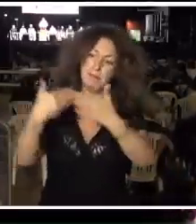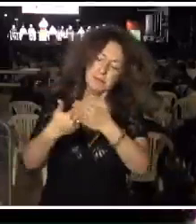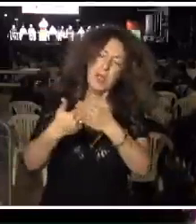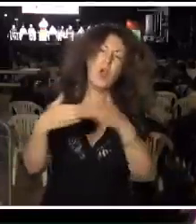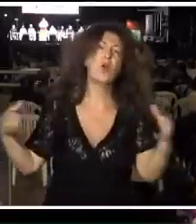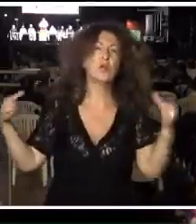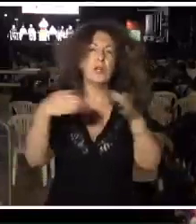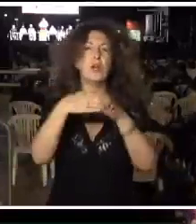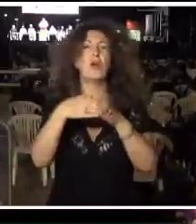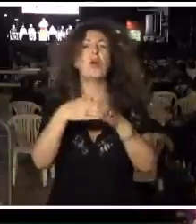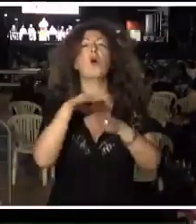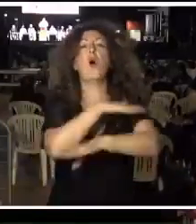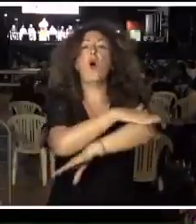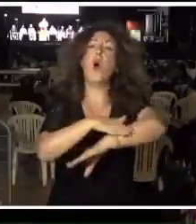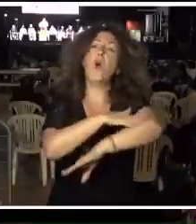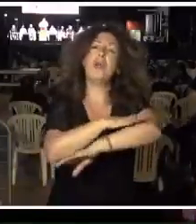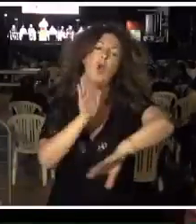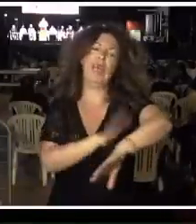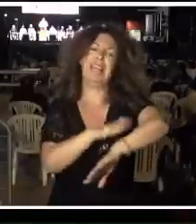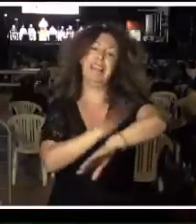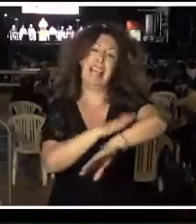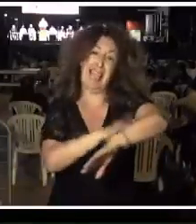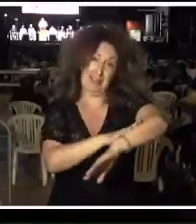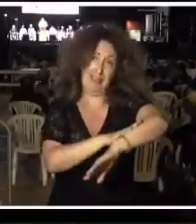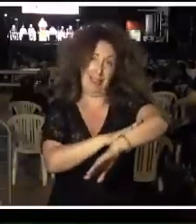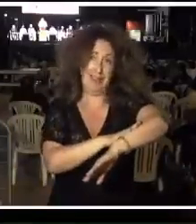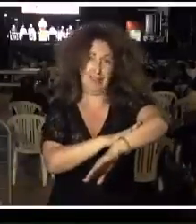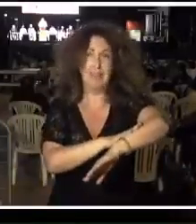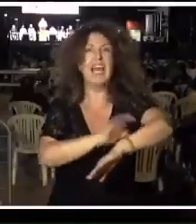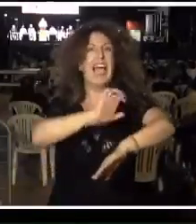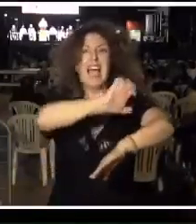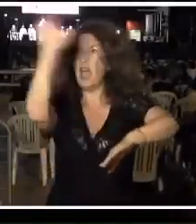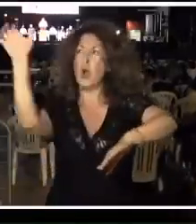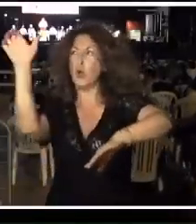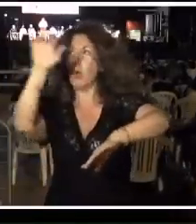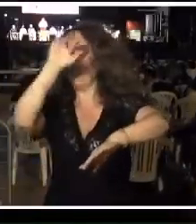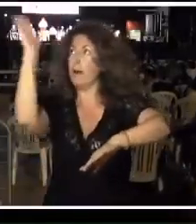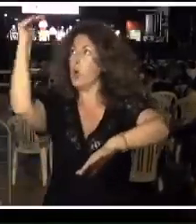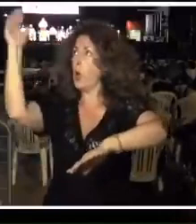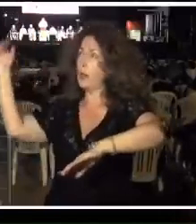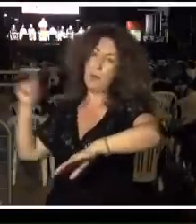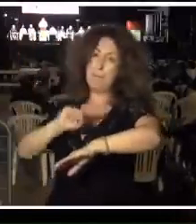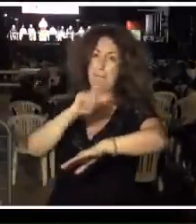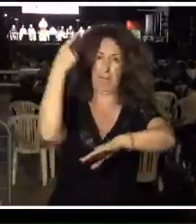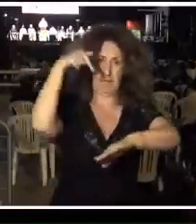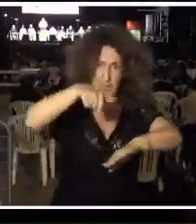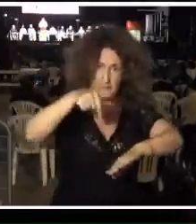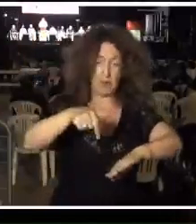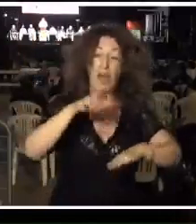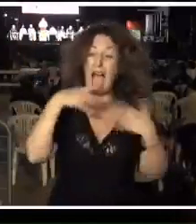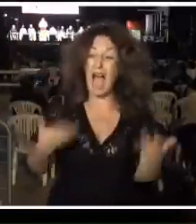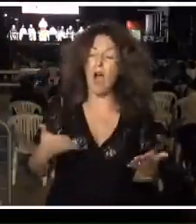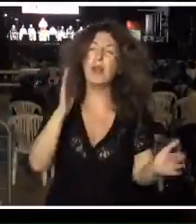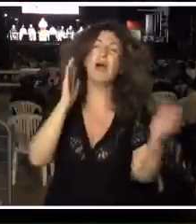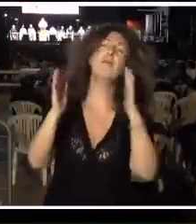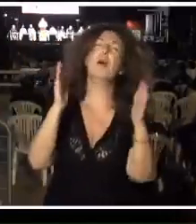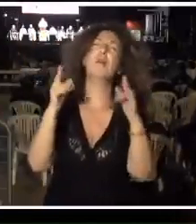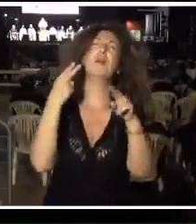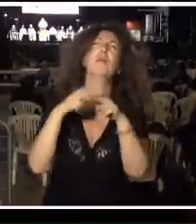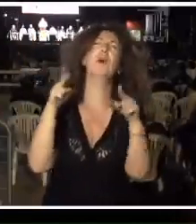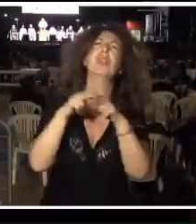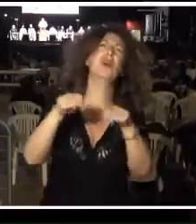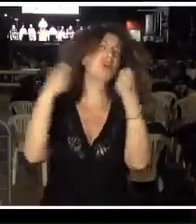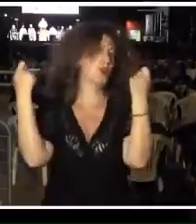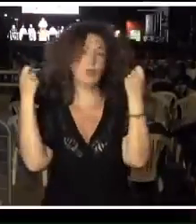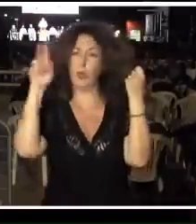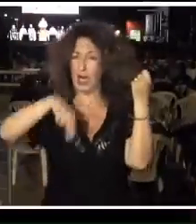que existe hoy en la Unión Europea. Sabemos que no estamos en un momento de ruptura política y que nuestro socio